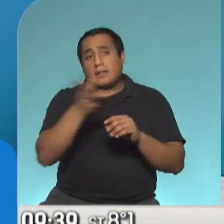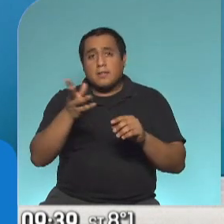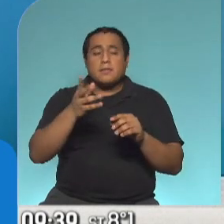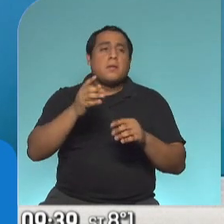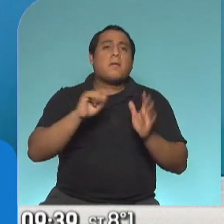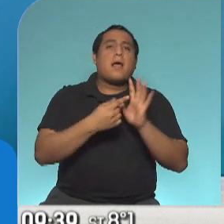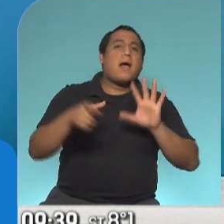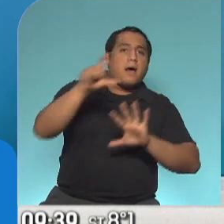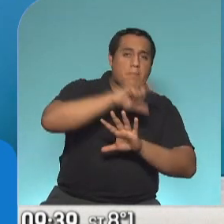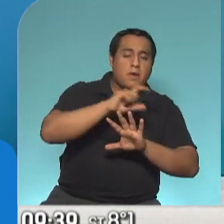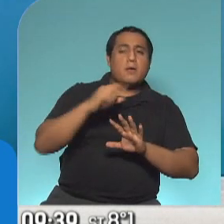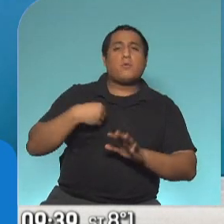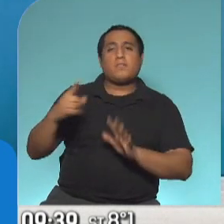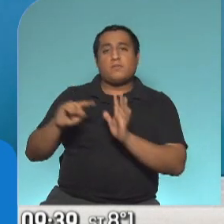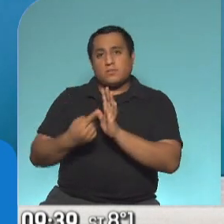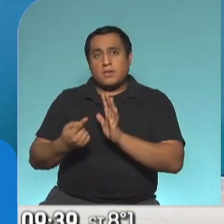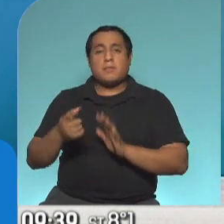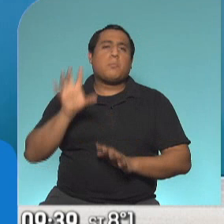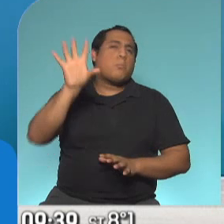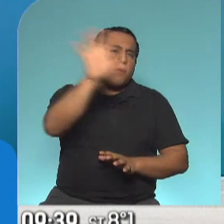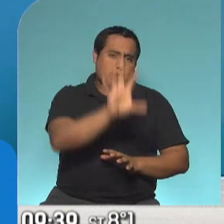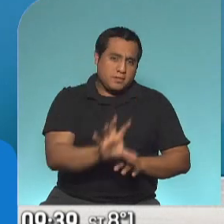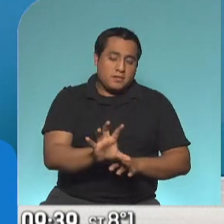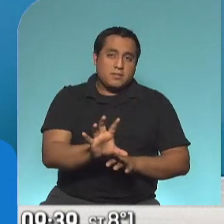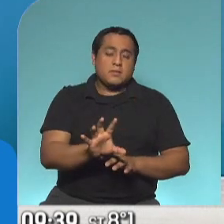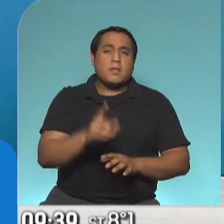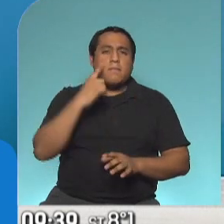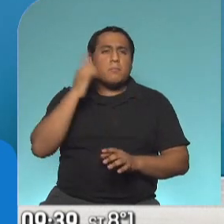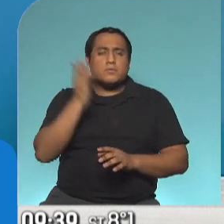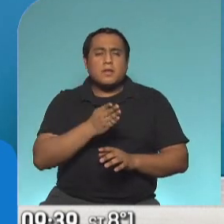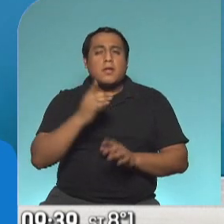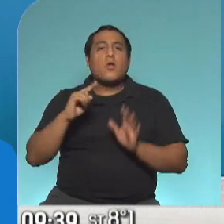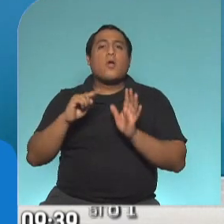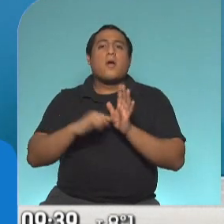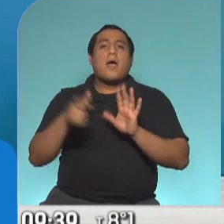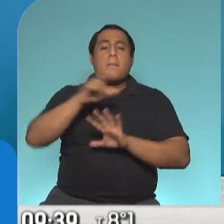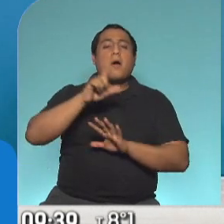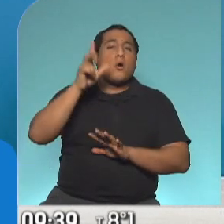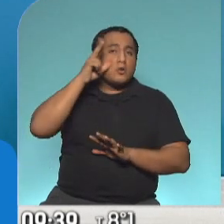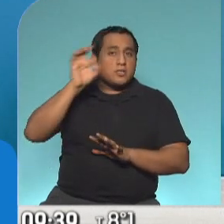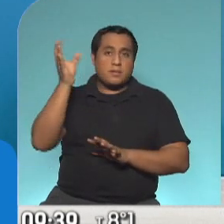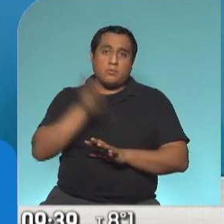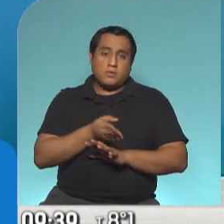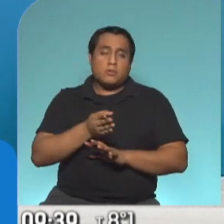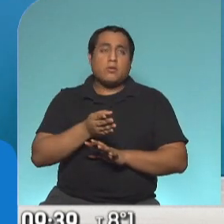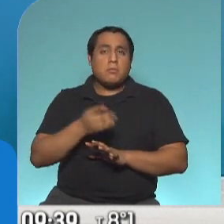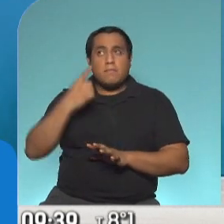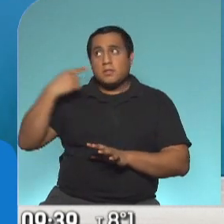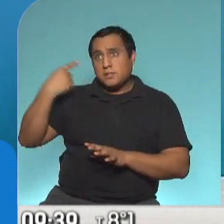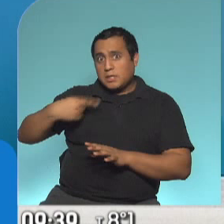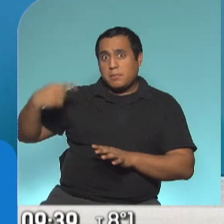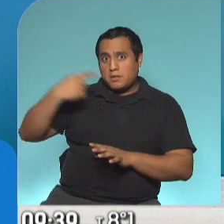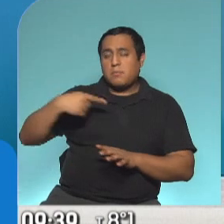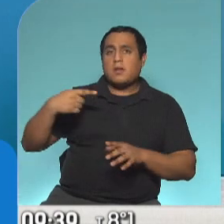ambas provincias buenos aires y el resto del país el porcentaje que aporta más del 80 por ciento en las últimas semanas estamos viendo sostenidamente